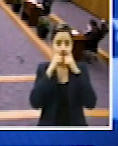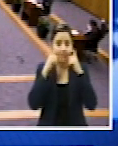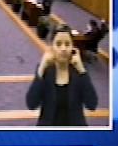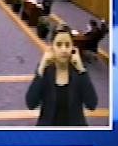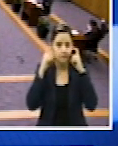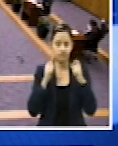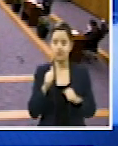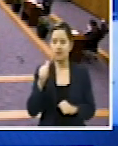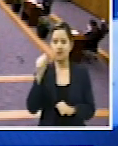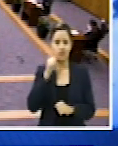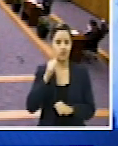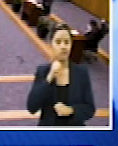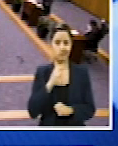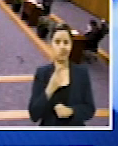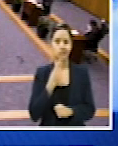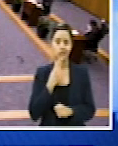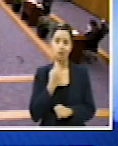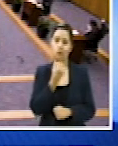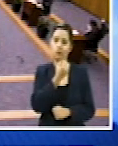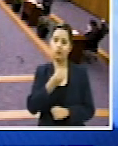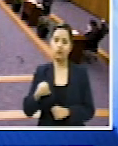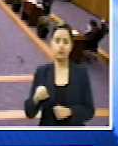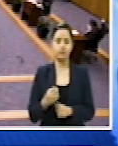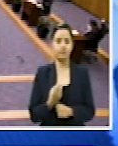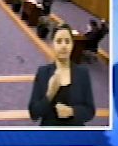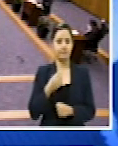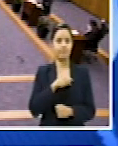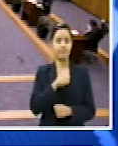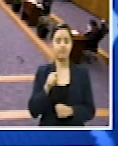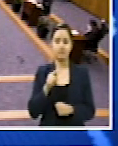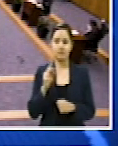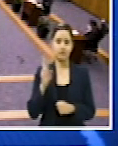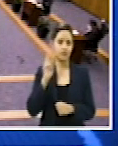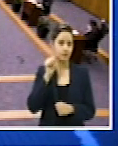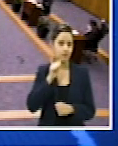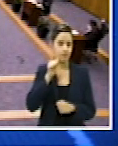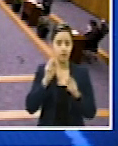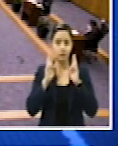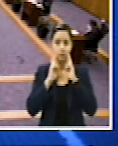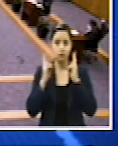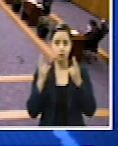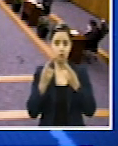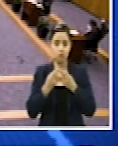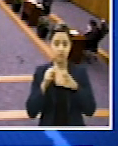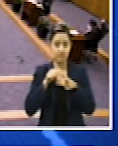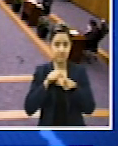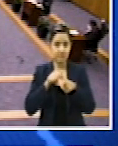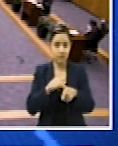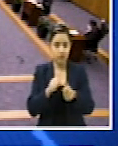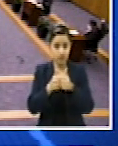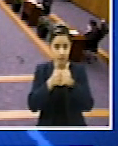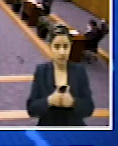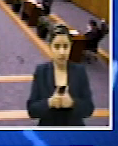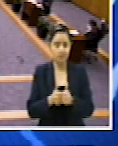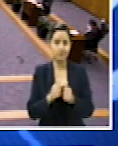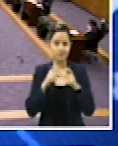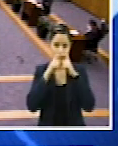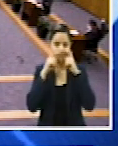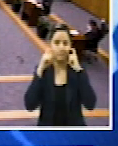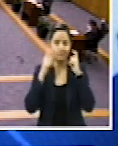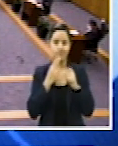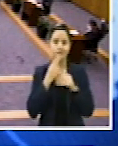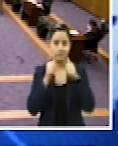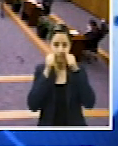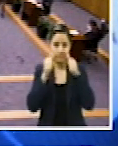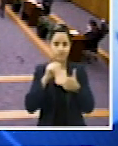obligación de estar considerando en la solicitud de presupuesto para este año los recursos adicionales para la